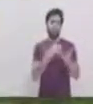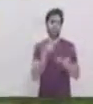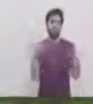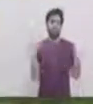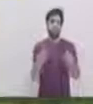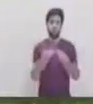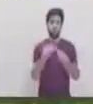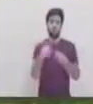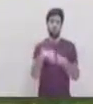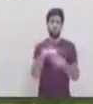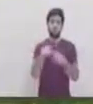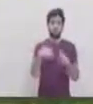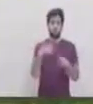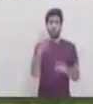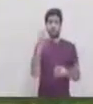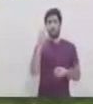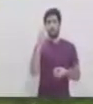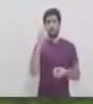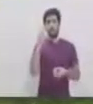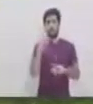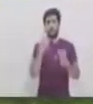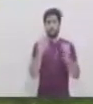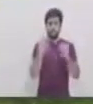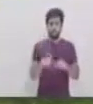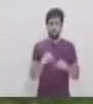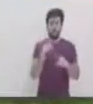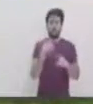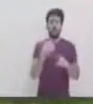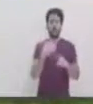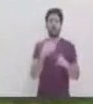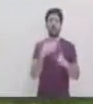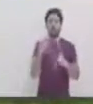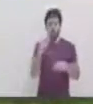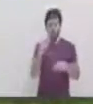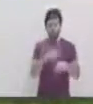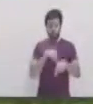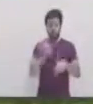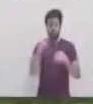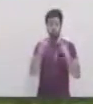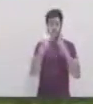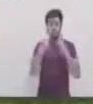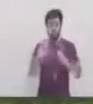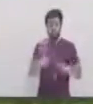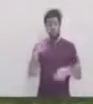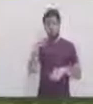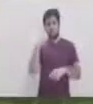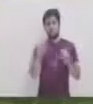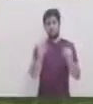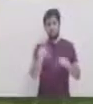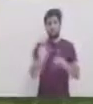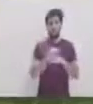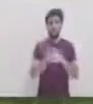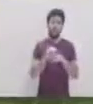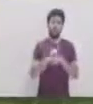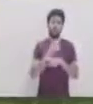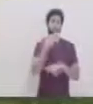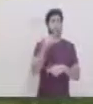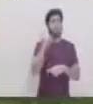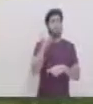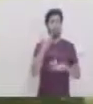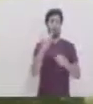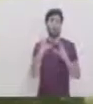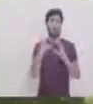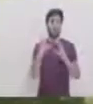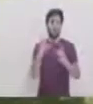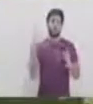comunidad, con su familia, con papá, con mamá, y que puedan tener en estos momentos de estar en casa alguna práctica en comunicación